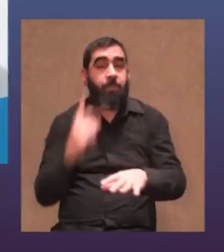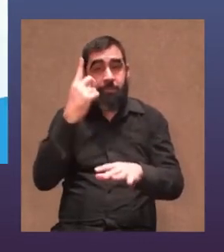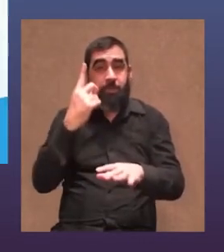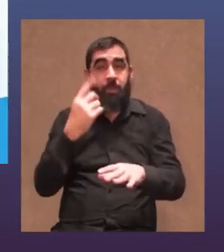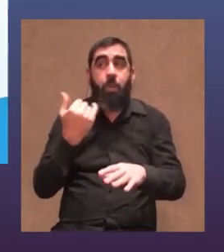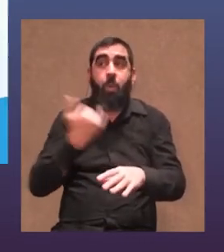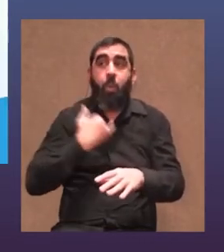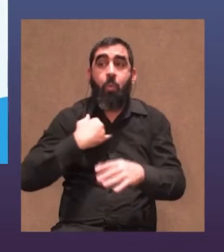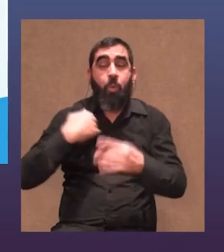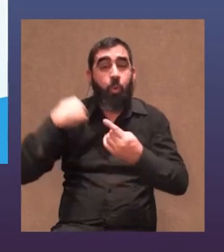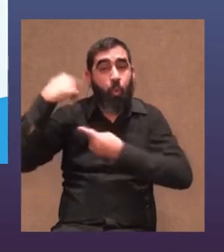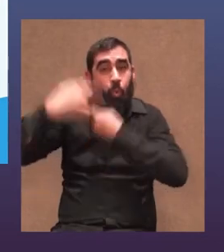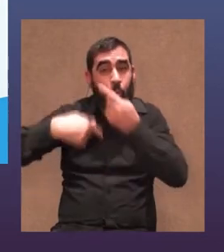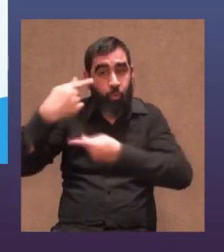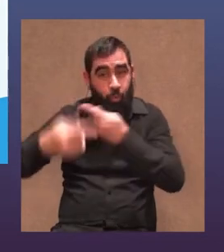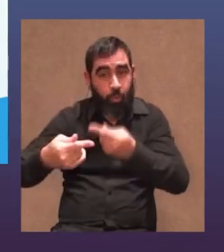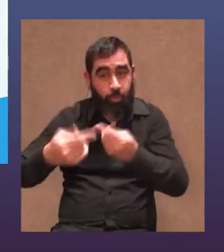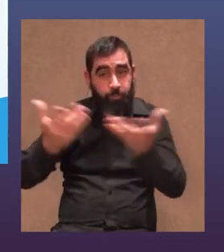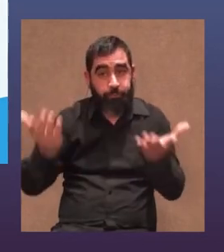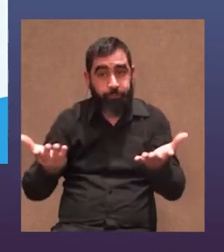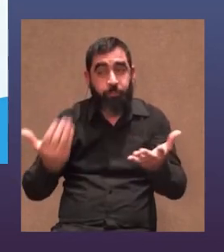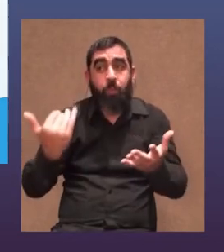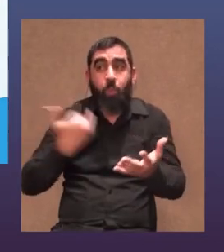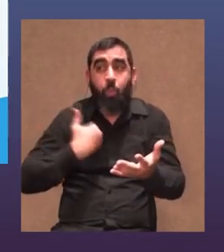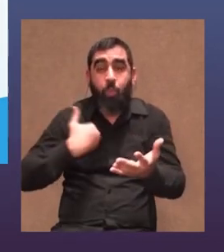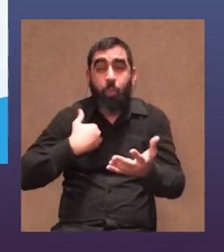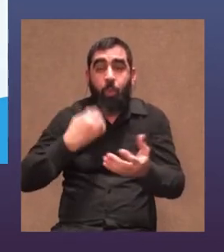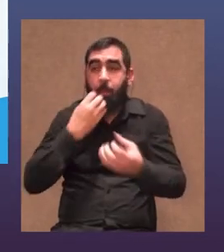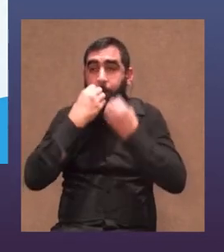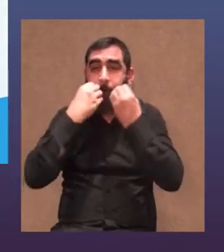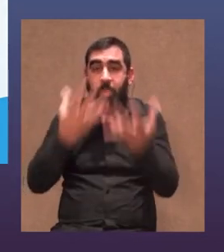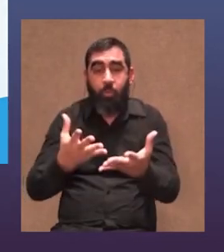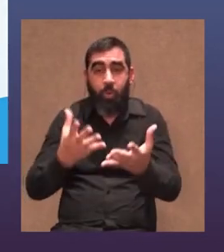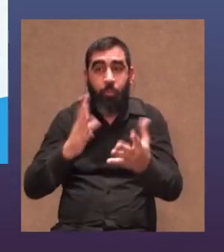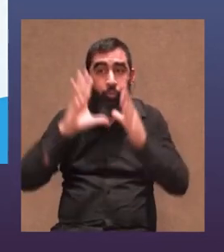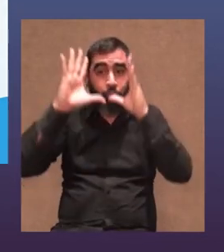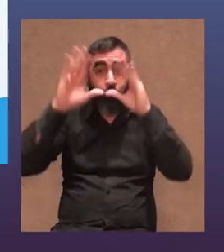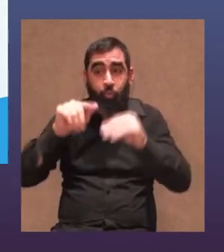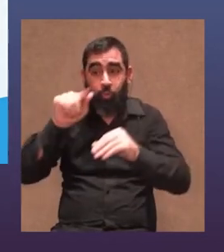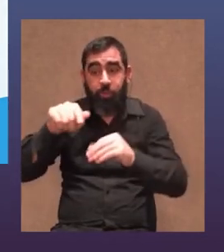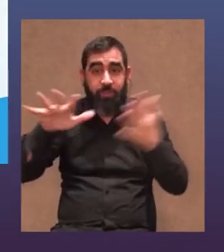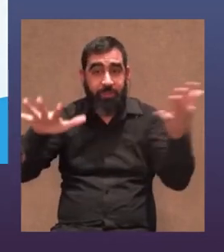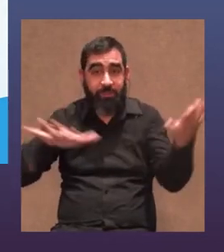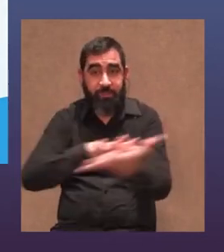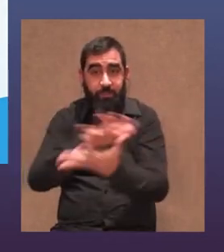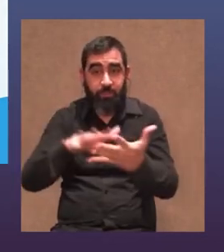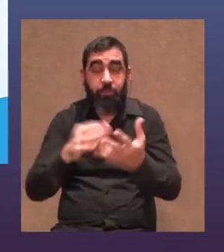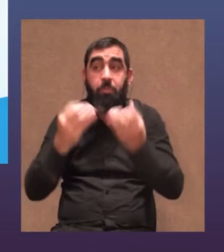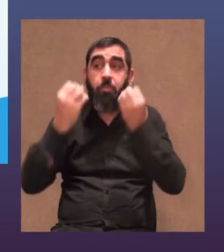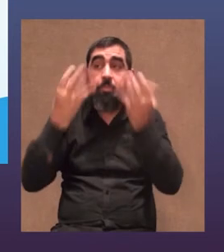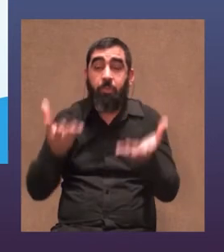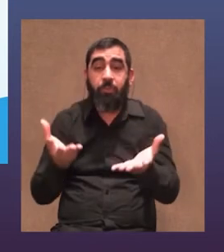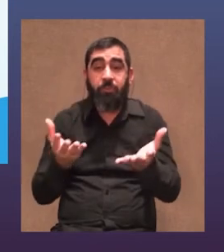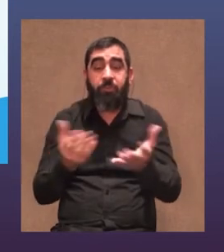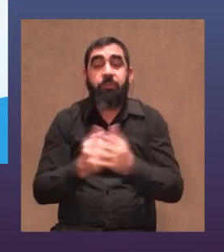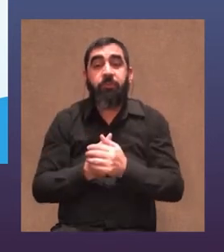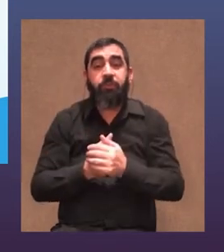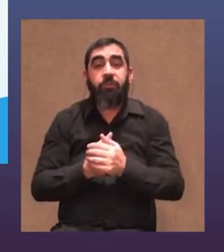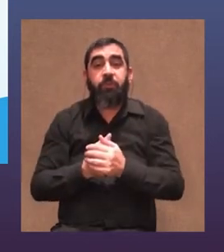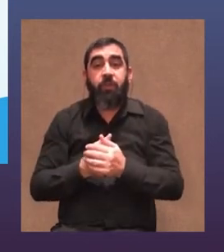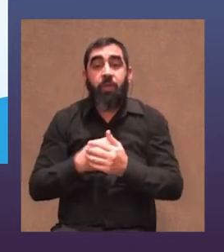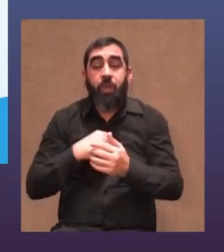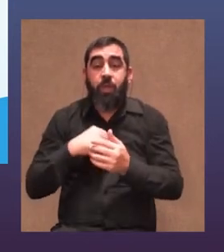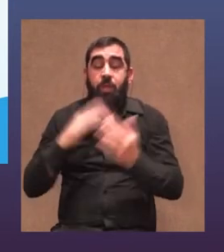¿Cómo salimos de esto? ¿Cómo salimos mejorados todos de esto? ¿No? Porque si bien fue un